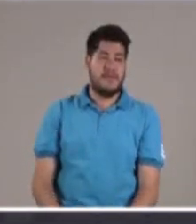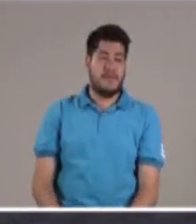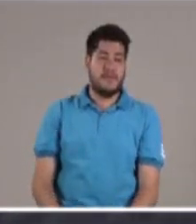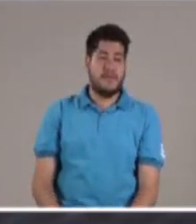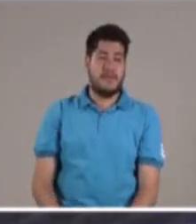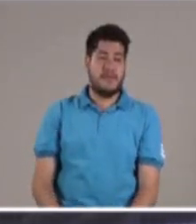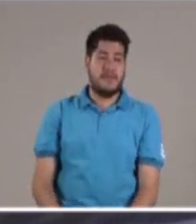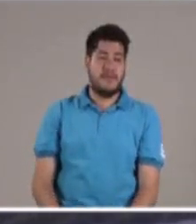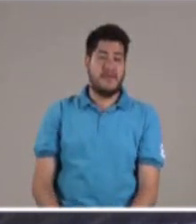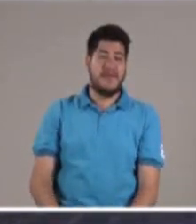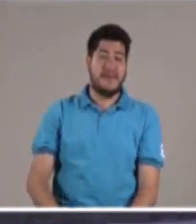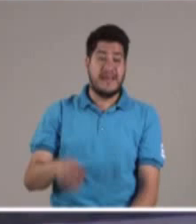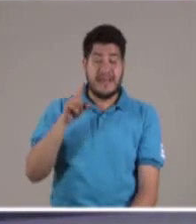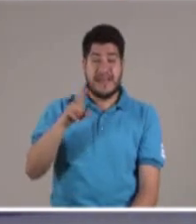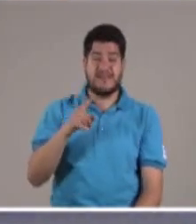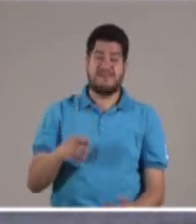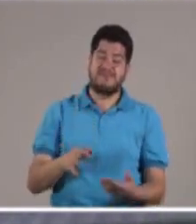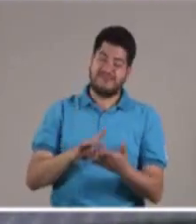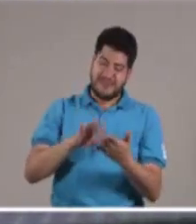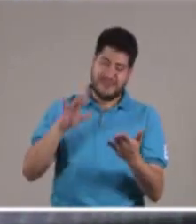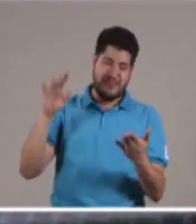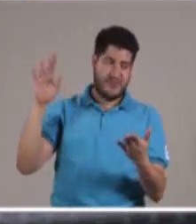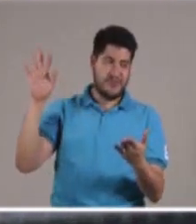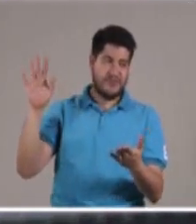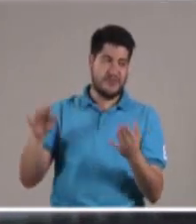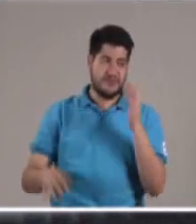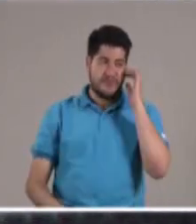y eso fue glorioso